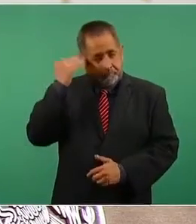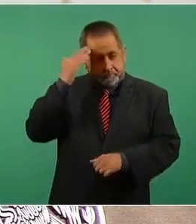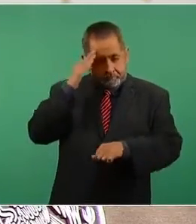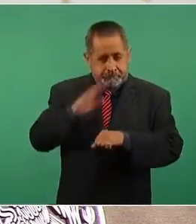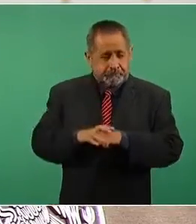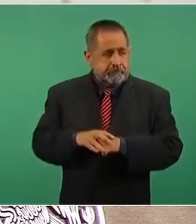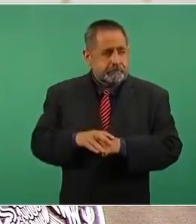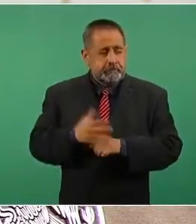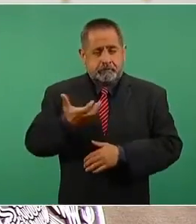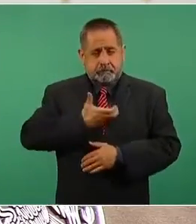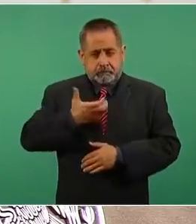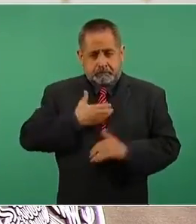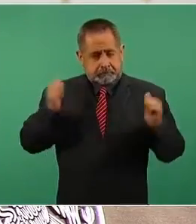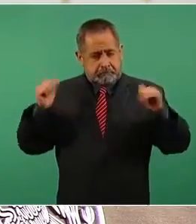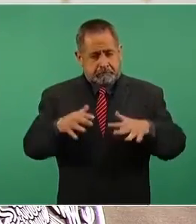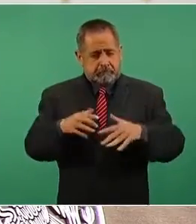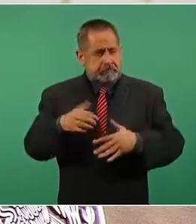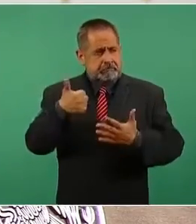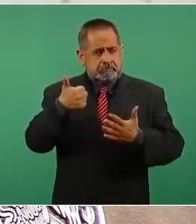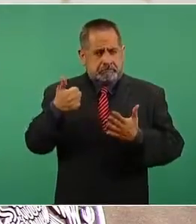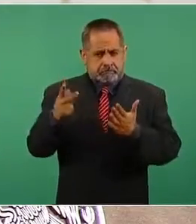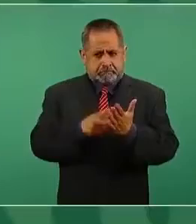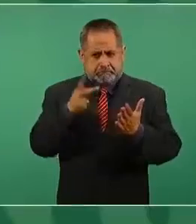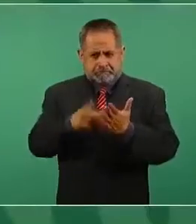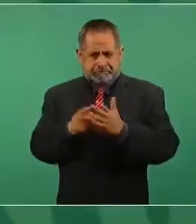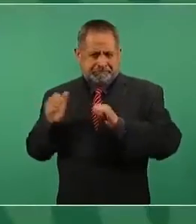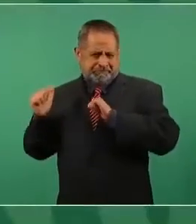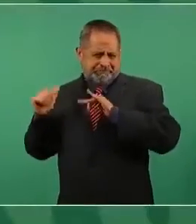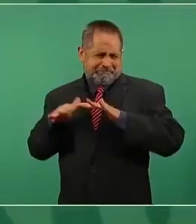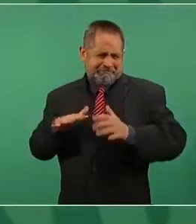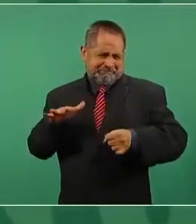como 6 veces lleno.